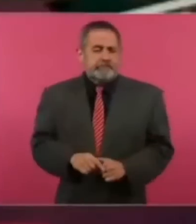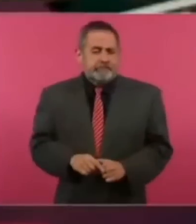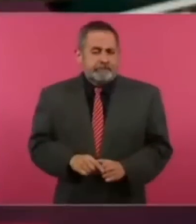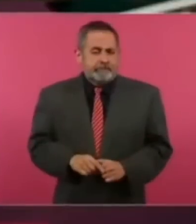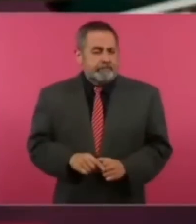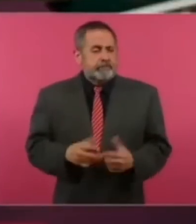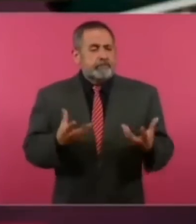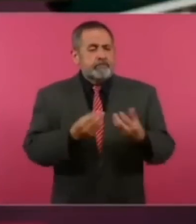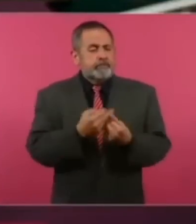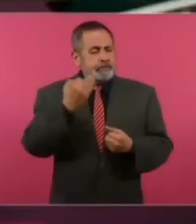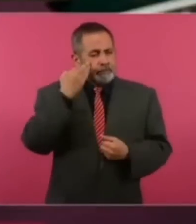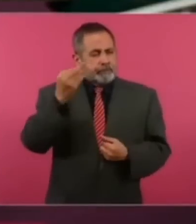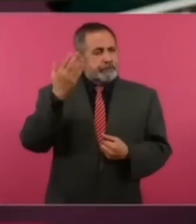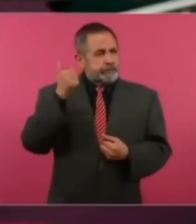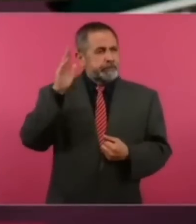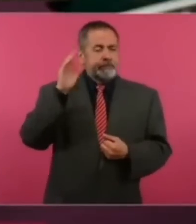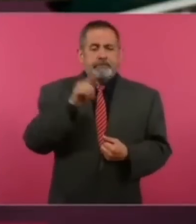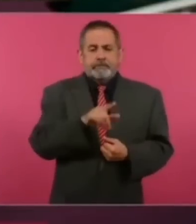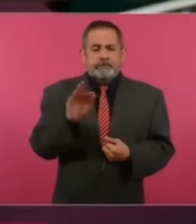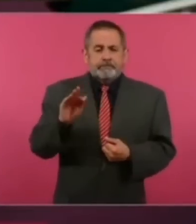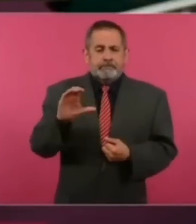de Felipe Calderón,